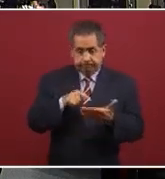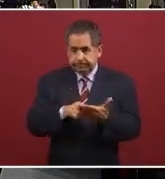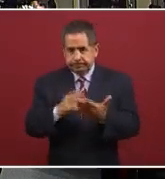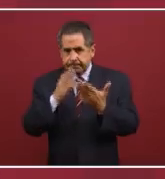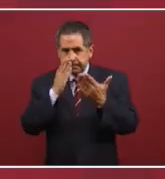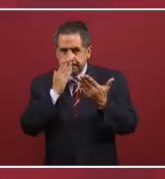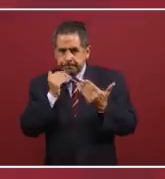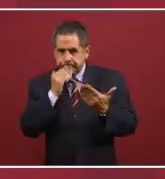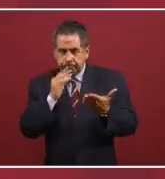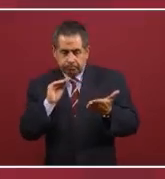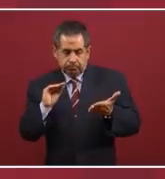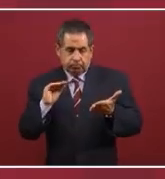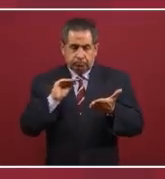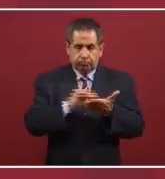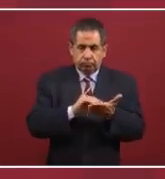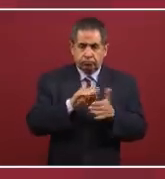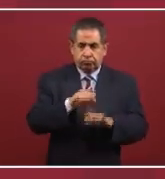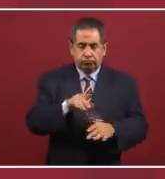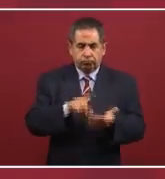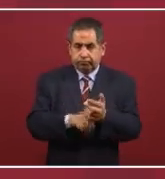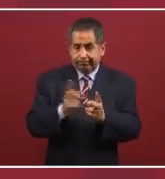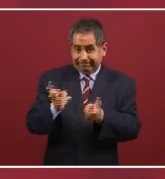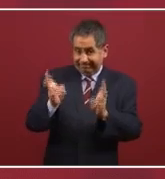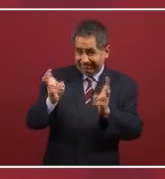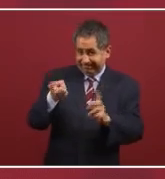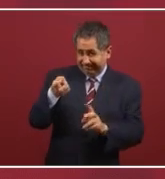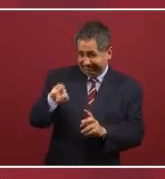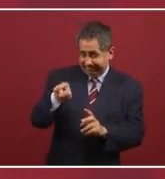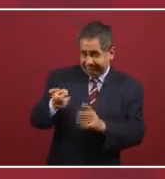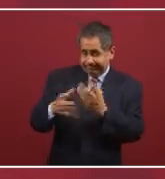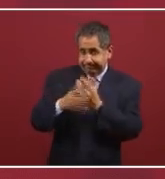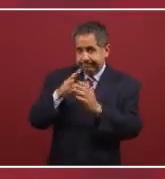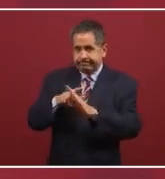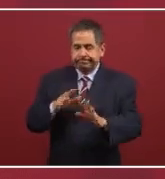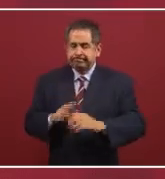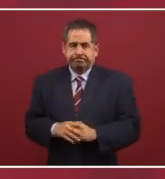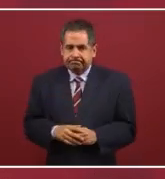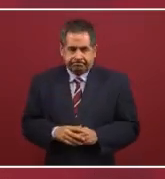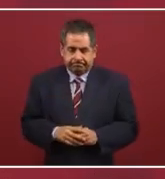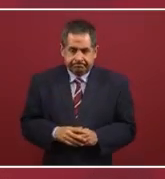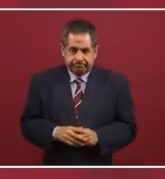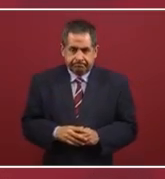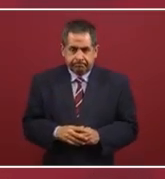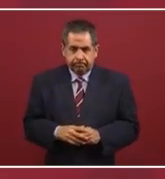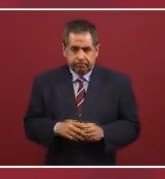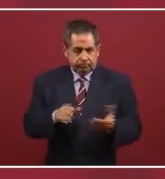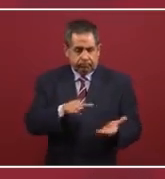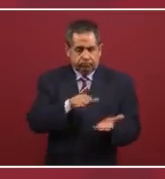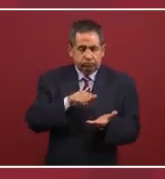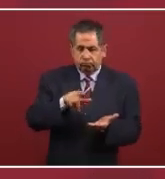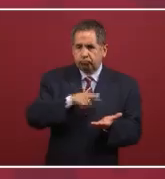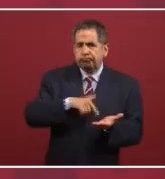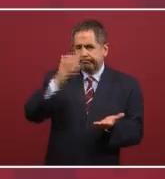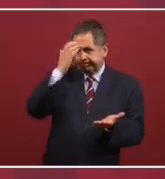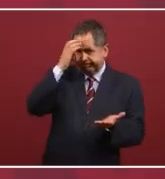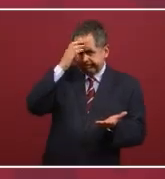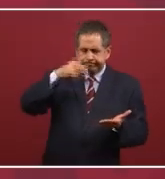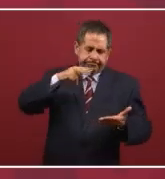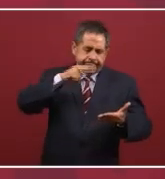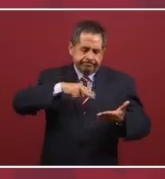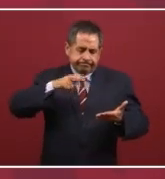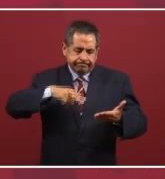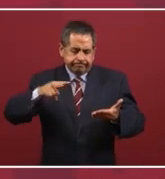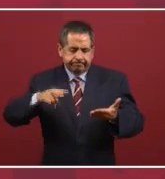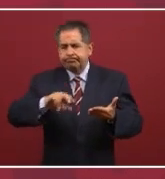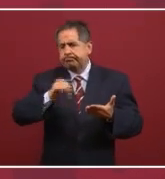apartado respecto a esa materia. Es decir, lo que hoy se va a presentar es lo que ya se conoce, que tiene que ver con